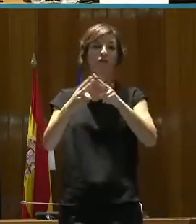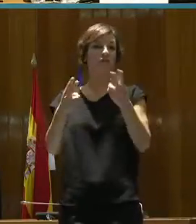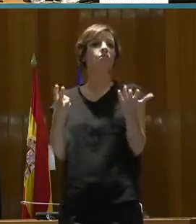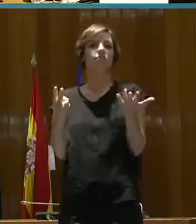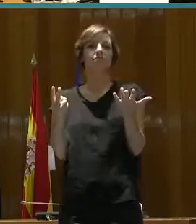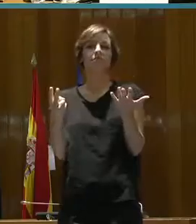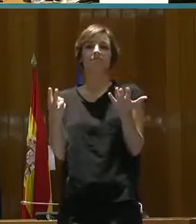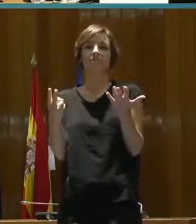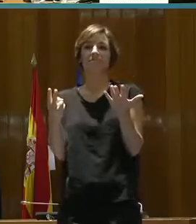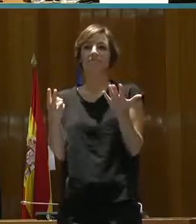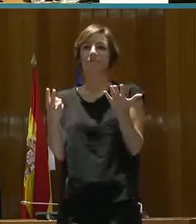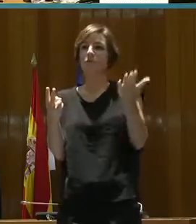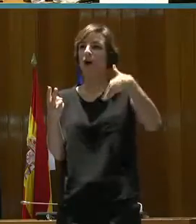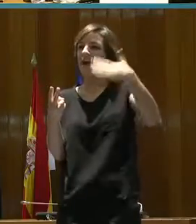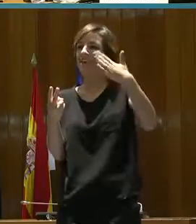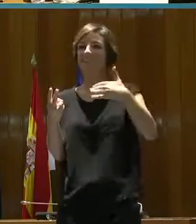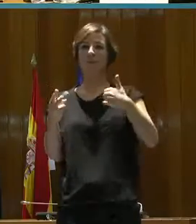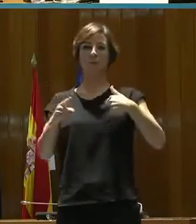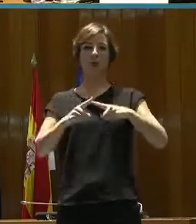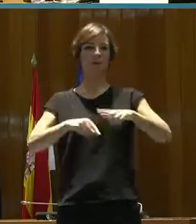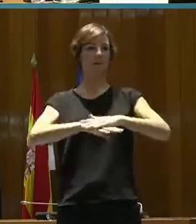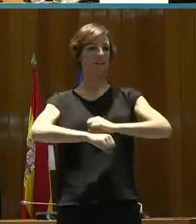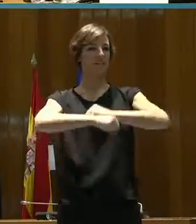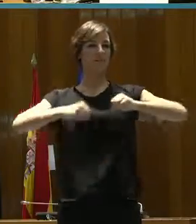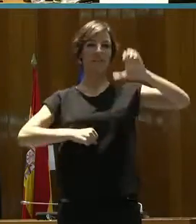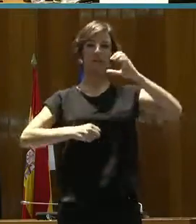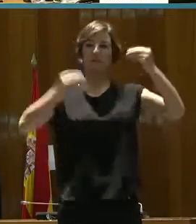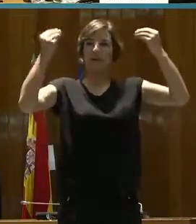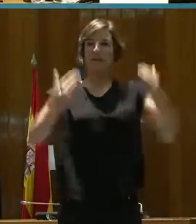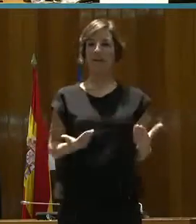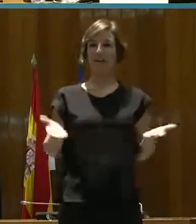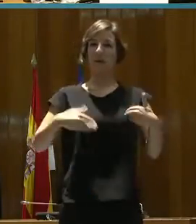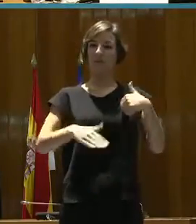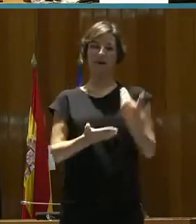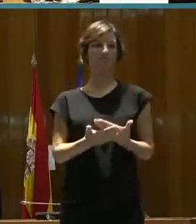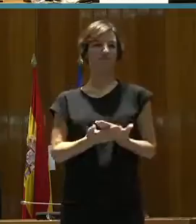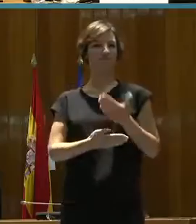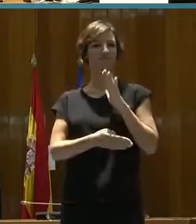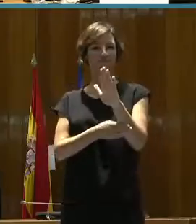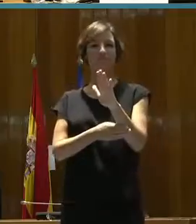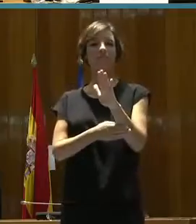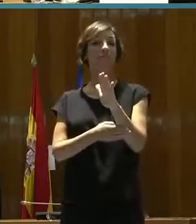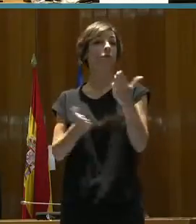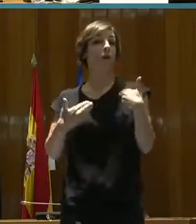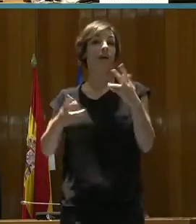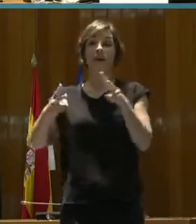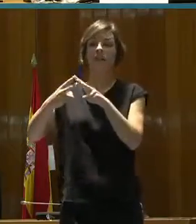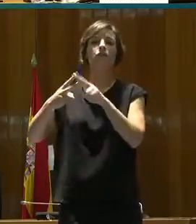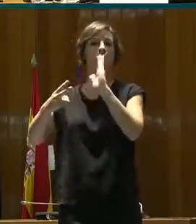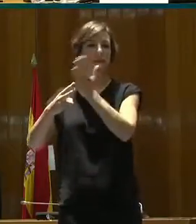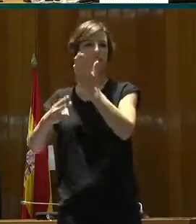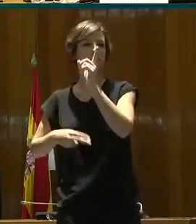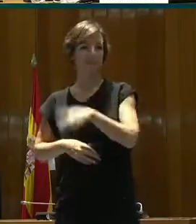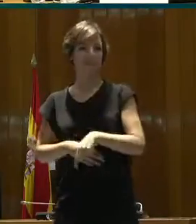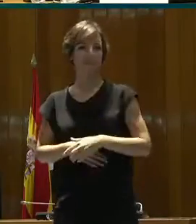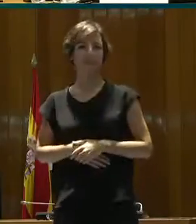disponer de esa base científica sobre la cual fundamentar las acciones. Y